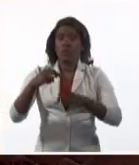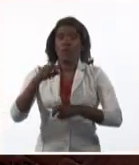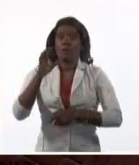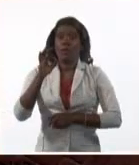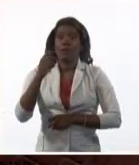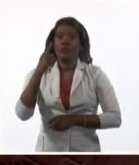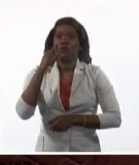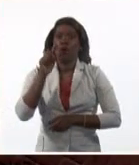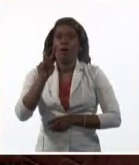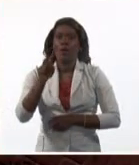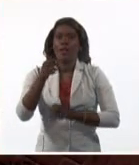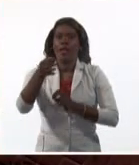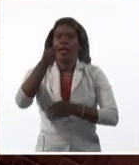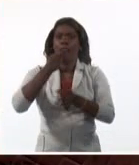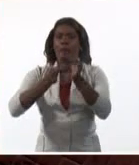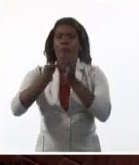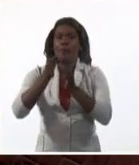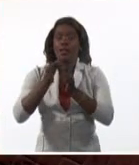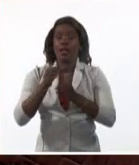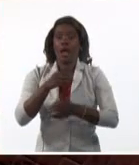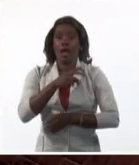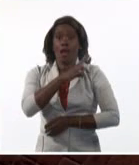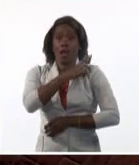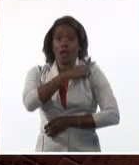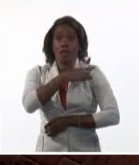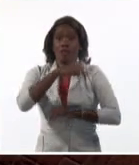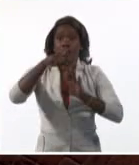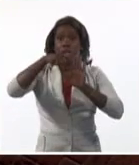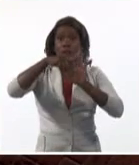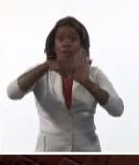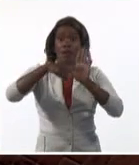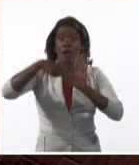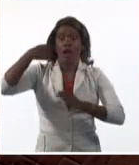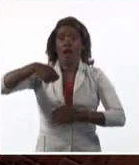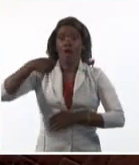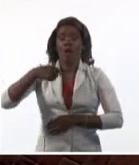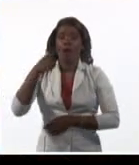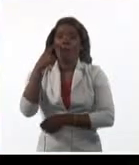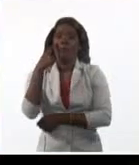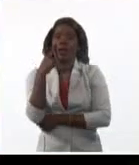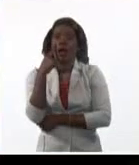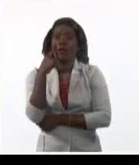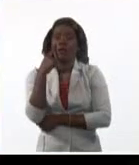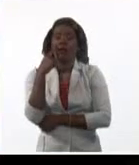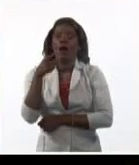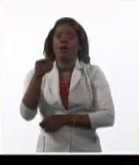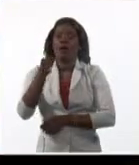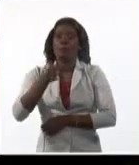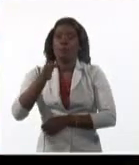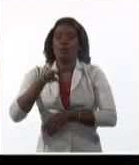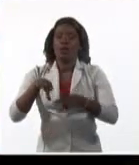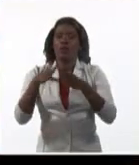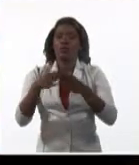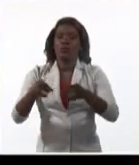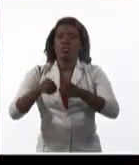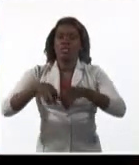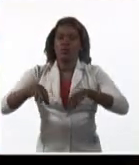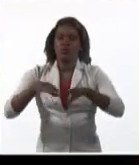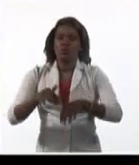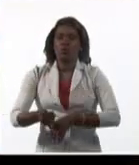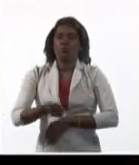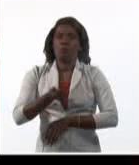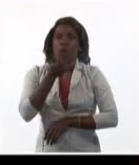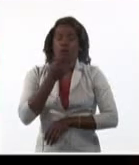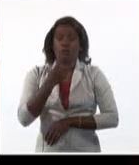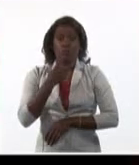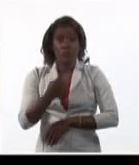de Gaza. Un equipo de expertos sudafricanos remarcó la intención genocida de la ofensiva militar en ese enclave y apuntaron a la